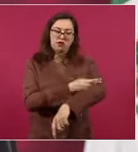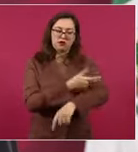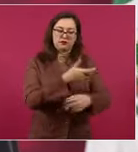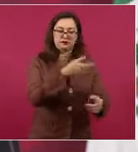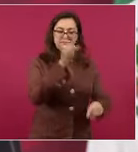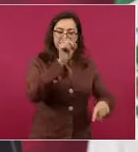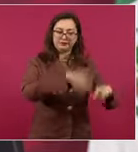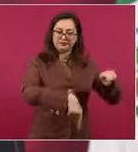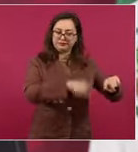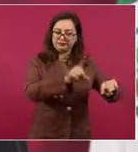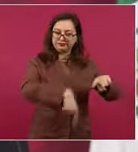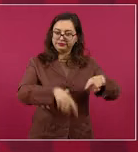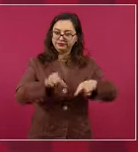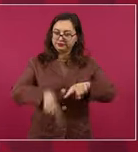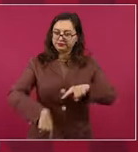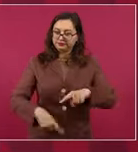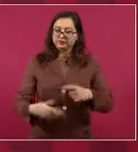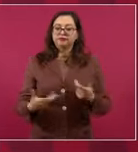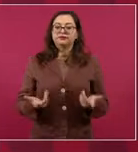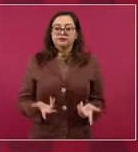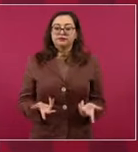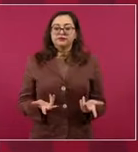que antes